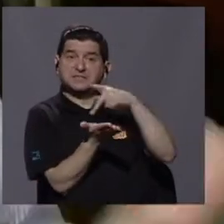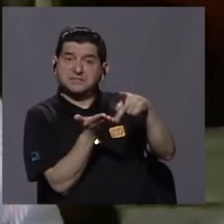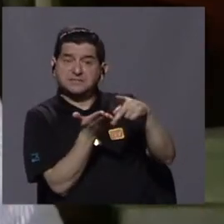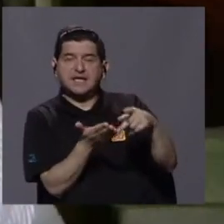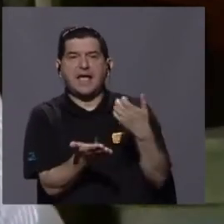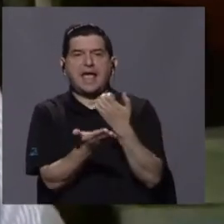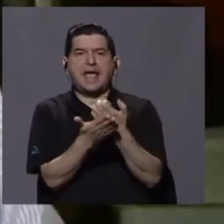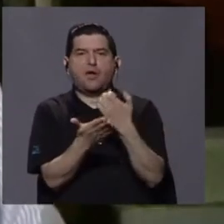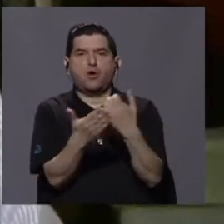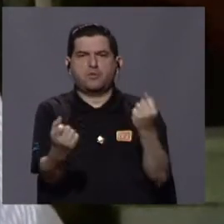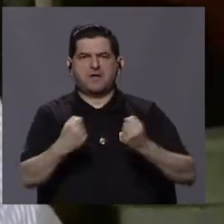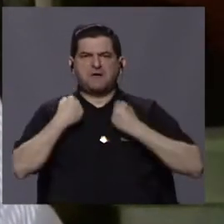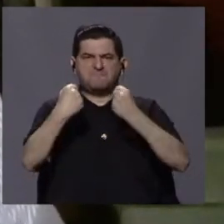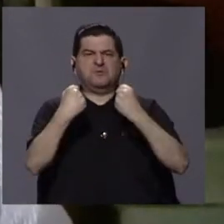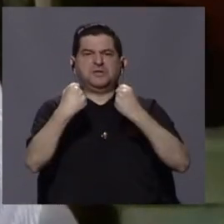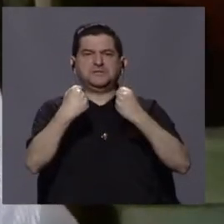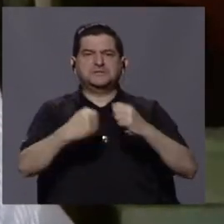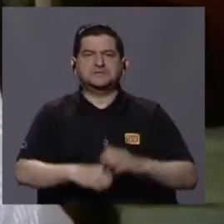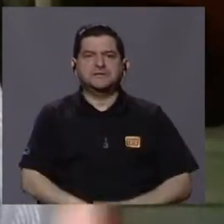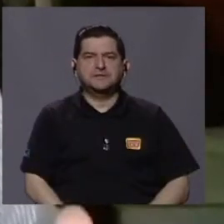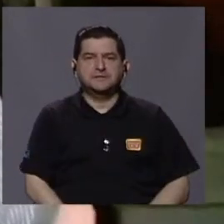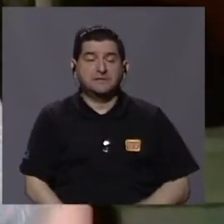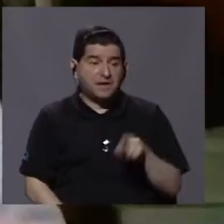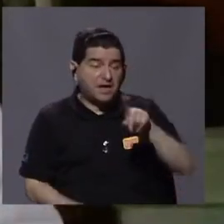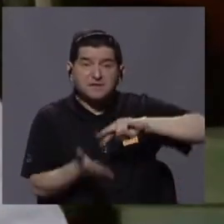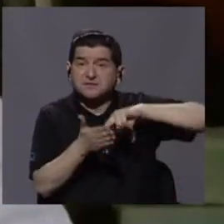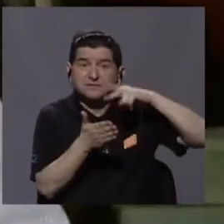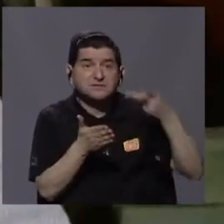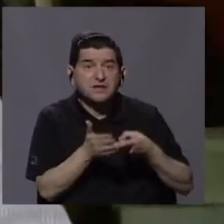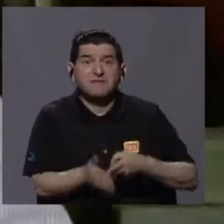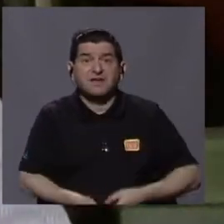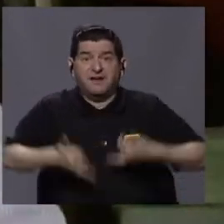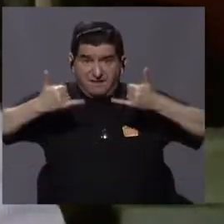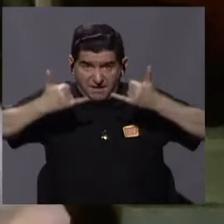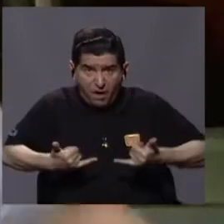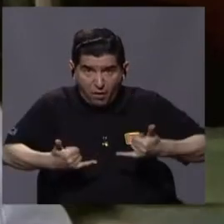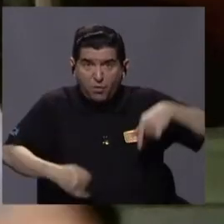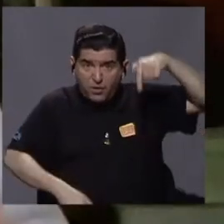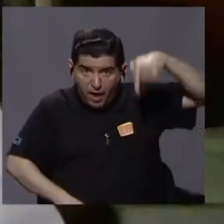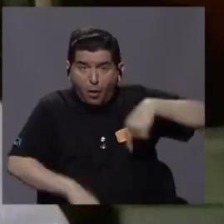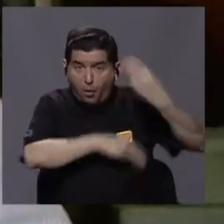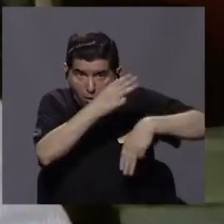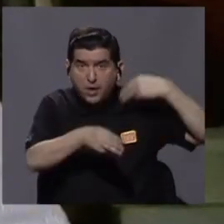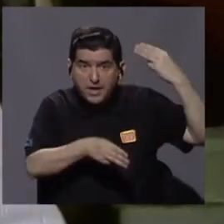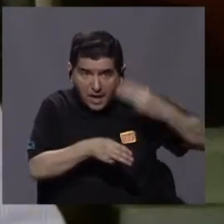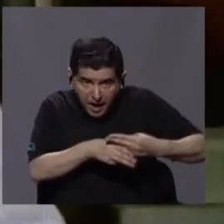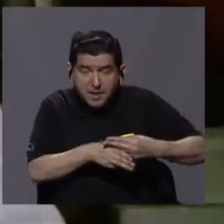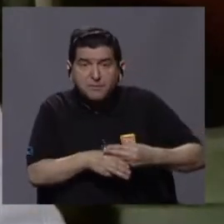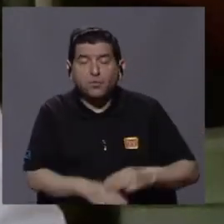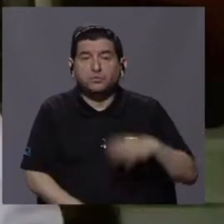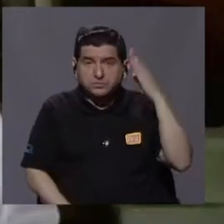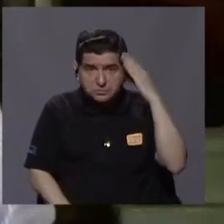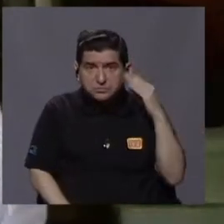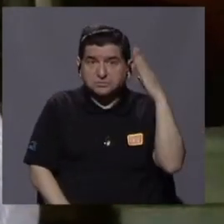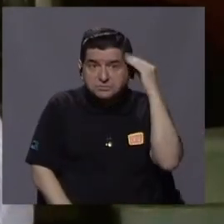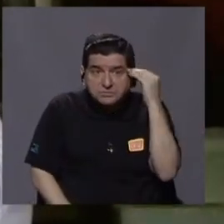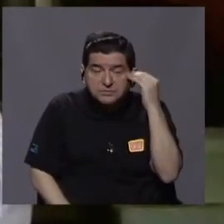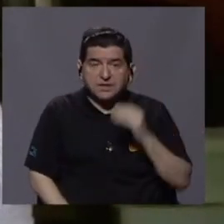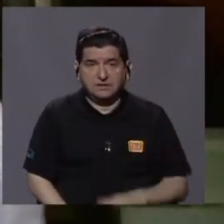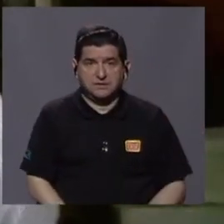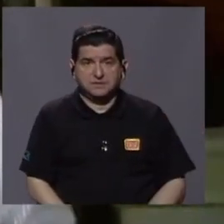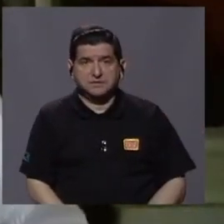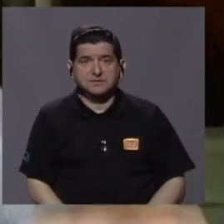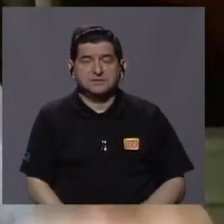las economías más fuertes gracias y esto hace que hoy en día en el mundo en el cual estamos viviendo hacia